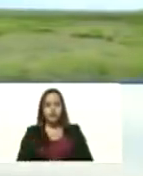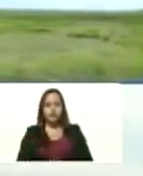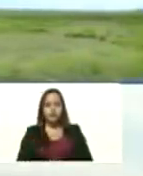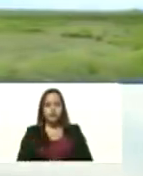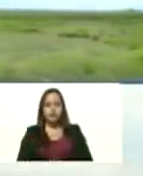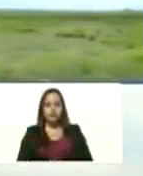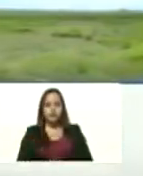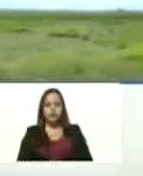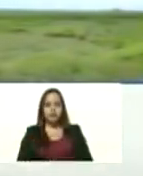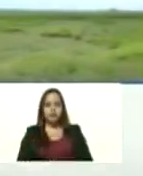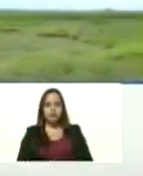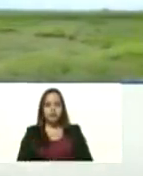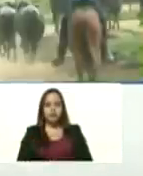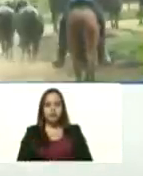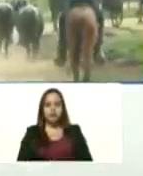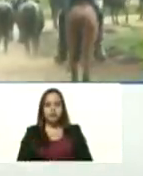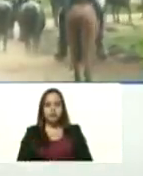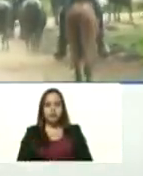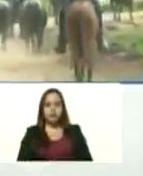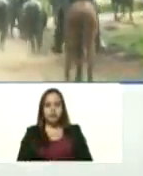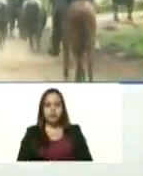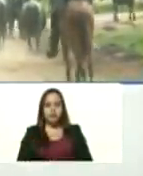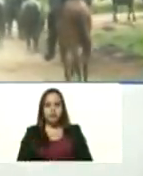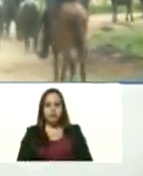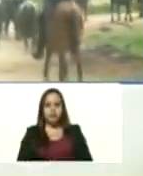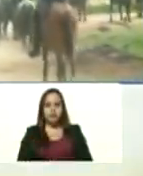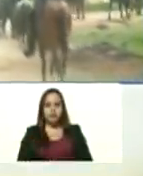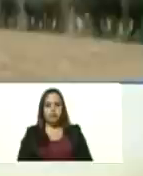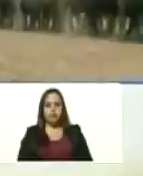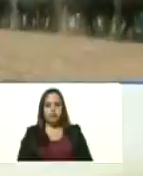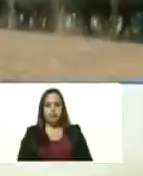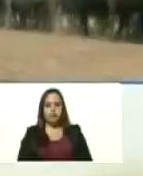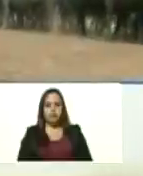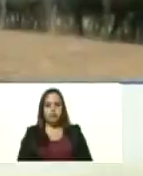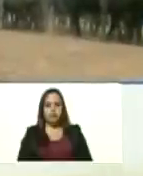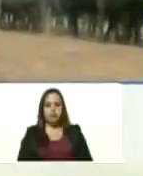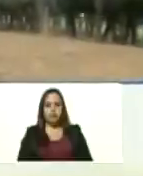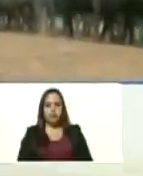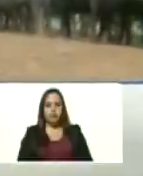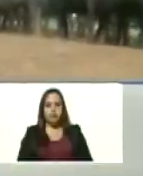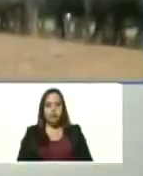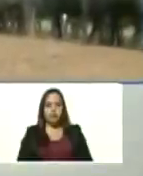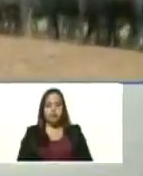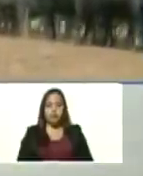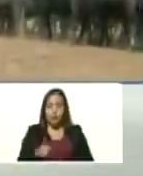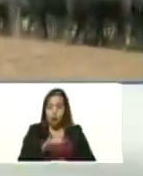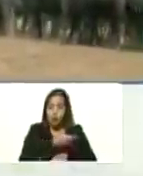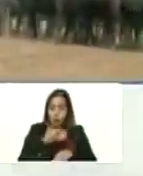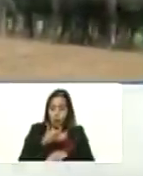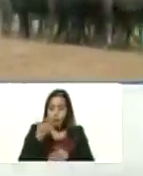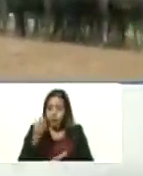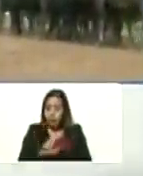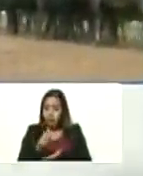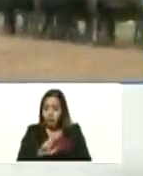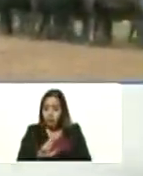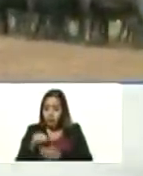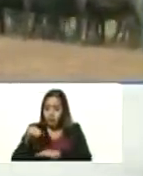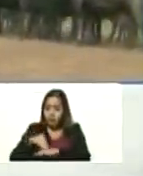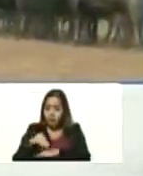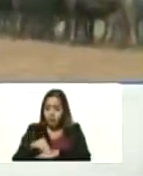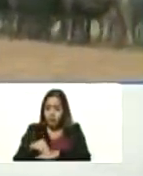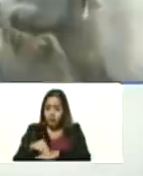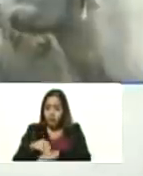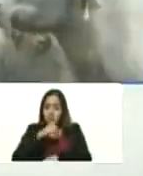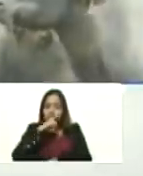ernesto ernesto luna el ernesto de la luna de maturín luna que